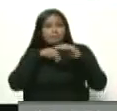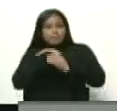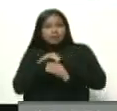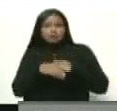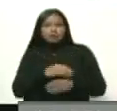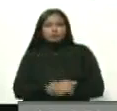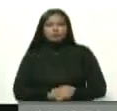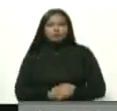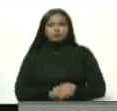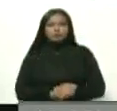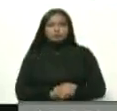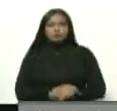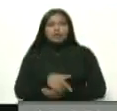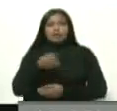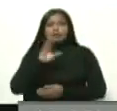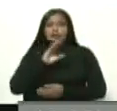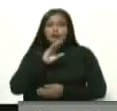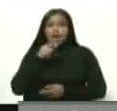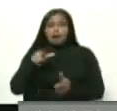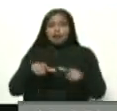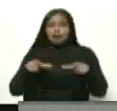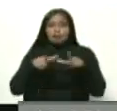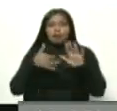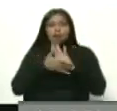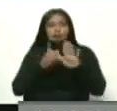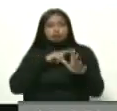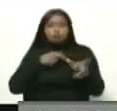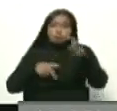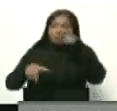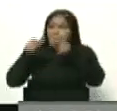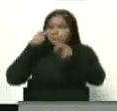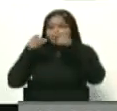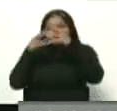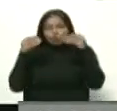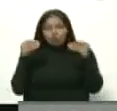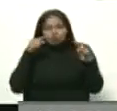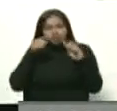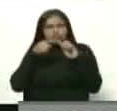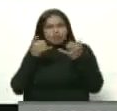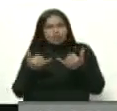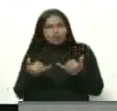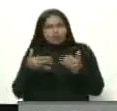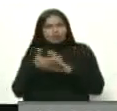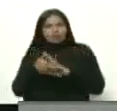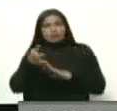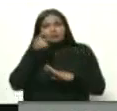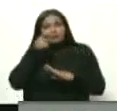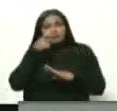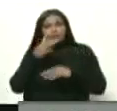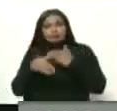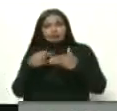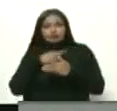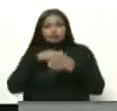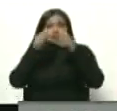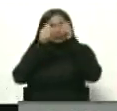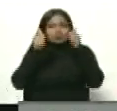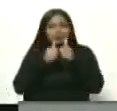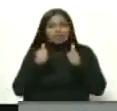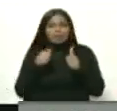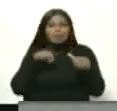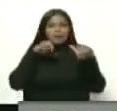Parroquia El Recreo, Caracas. Aquí pues estamos supervisando todo el dispositivo de seguridad del sistema